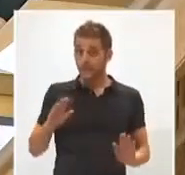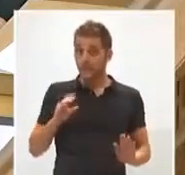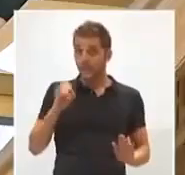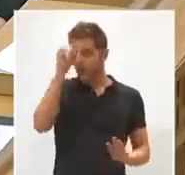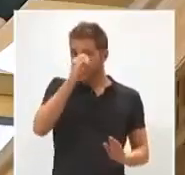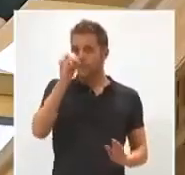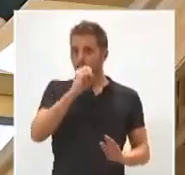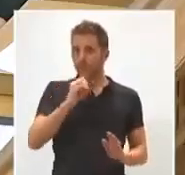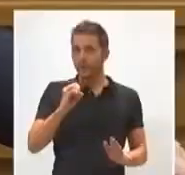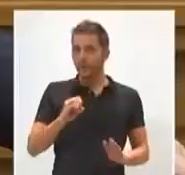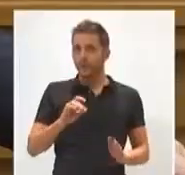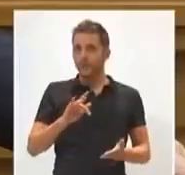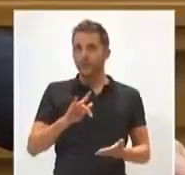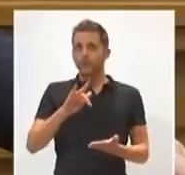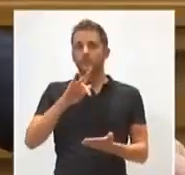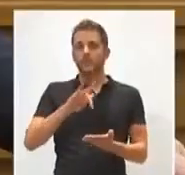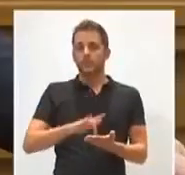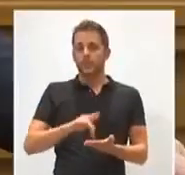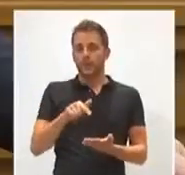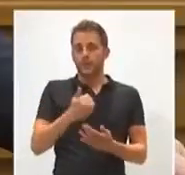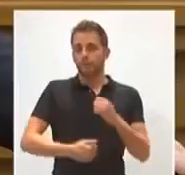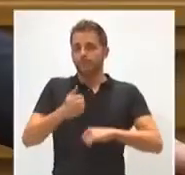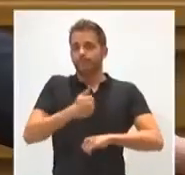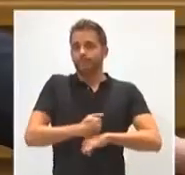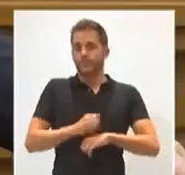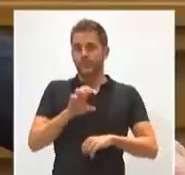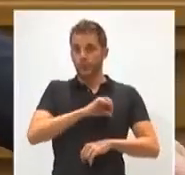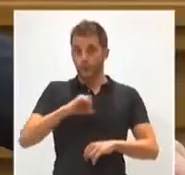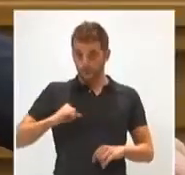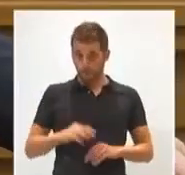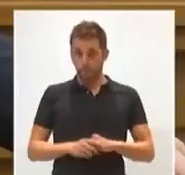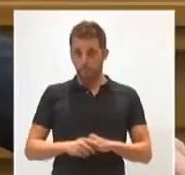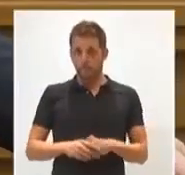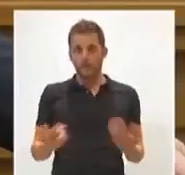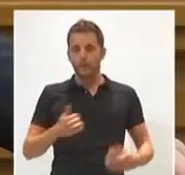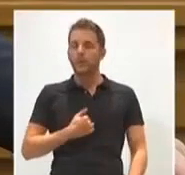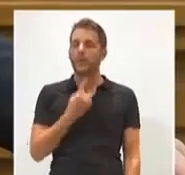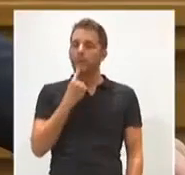a la cabeza de la comunidad autónoma y yo le puedo decir